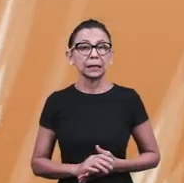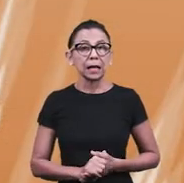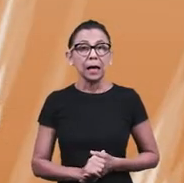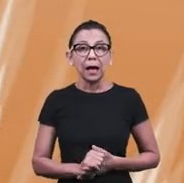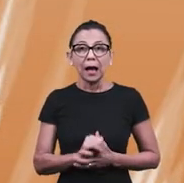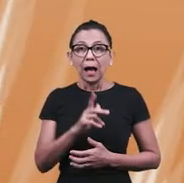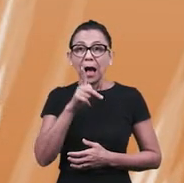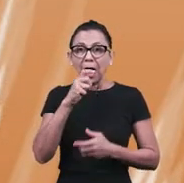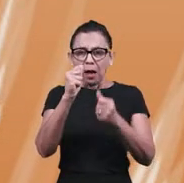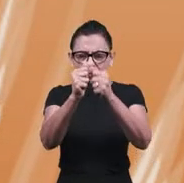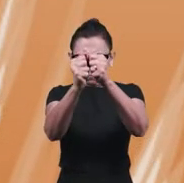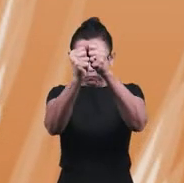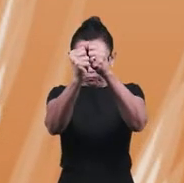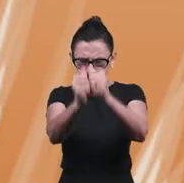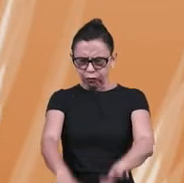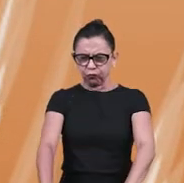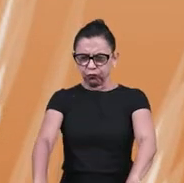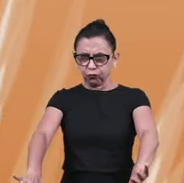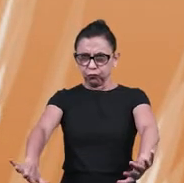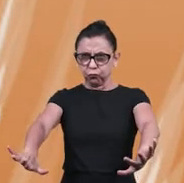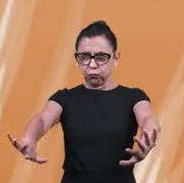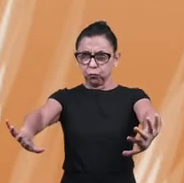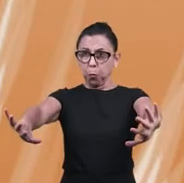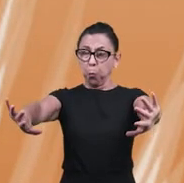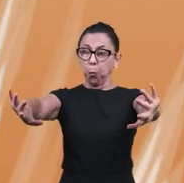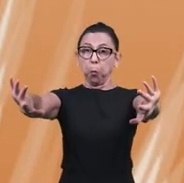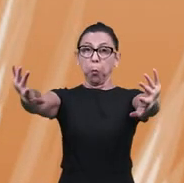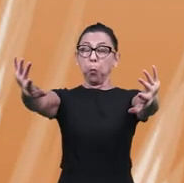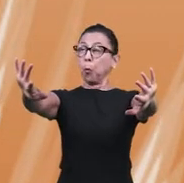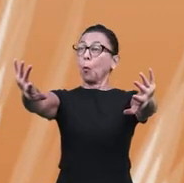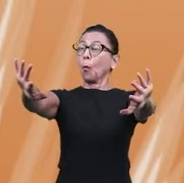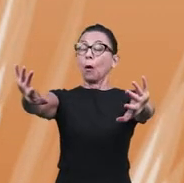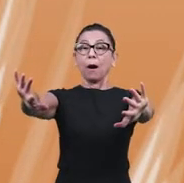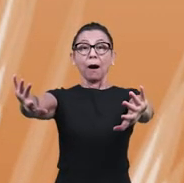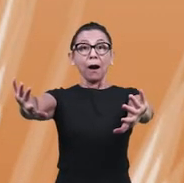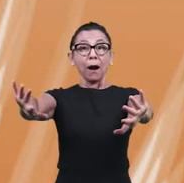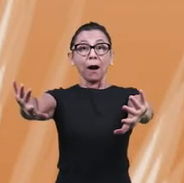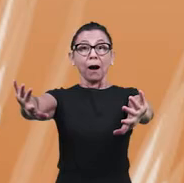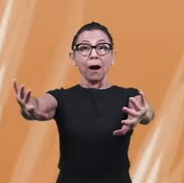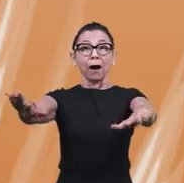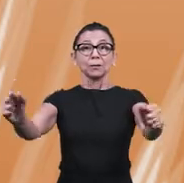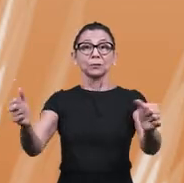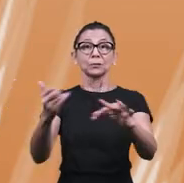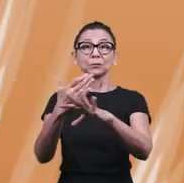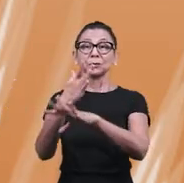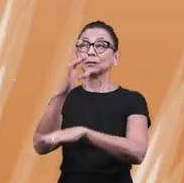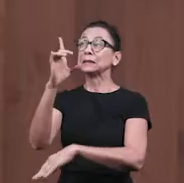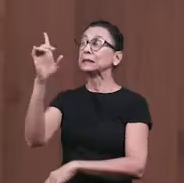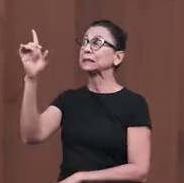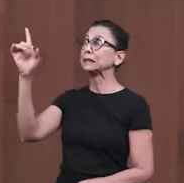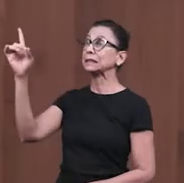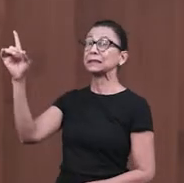Las aguas se levantaron en un gran montón. ¡Gloria a Dios!